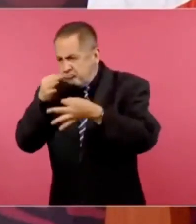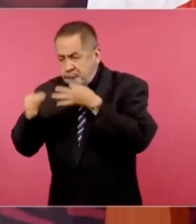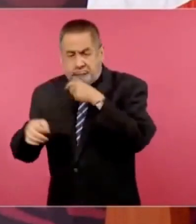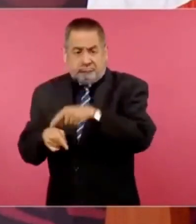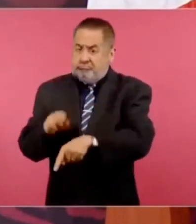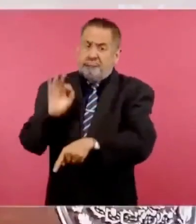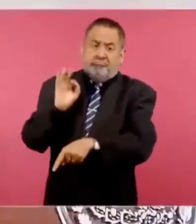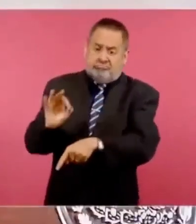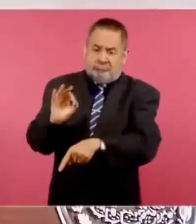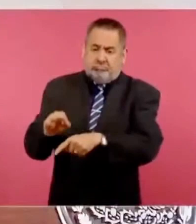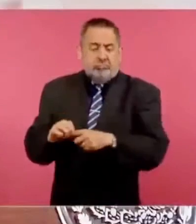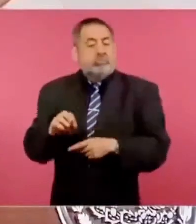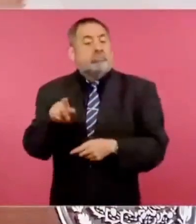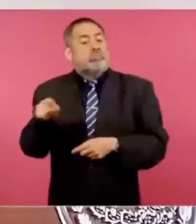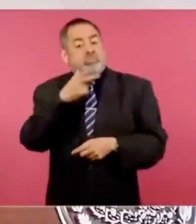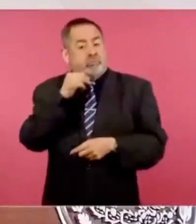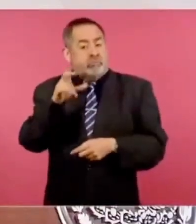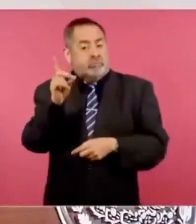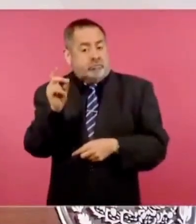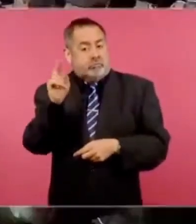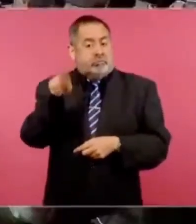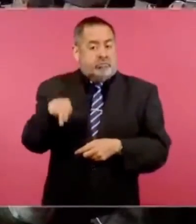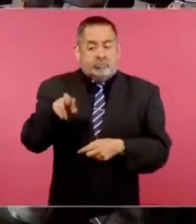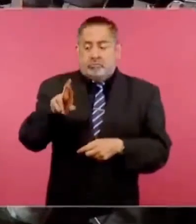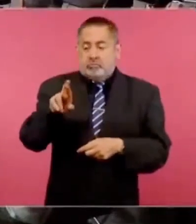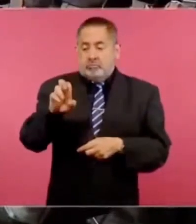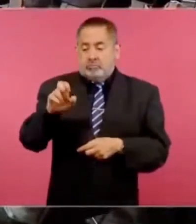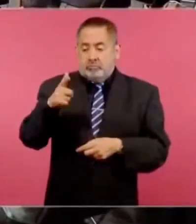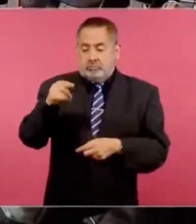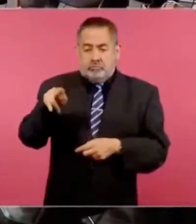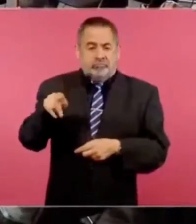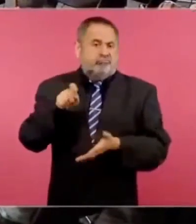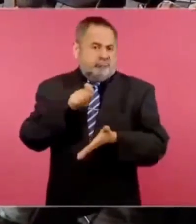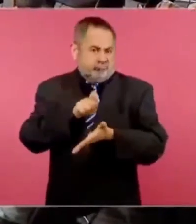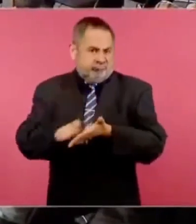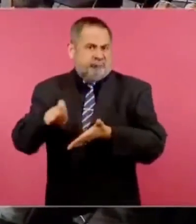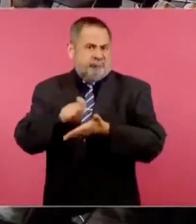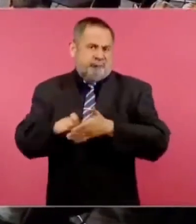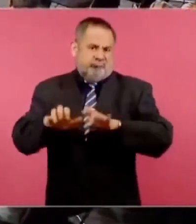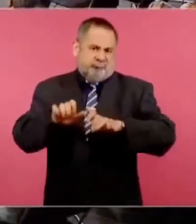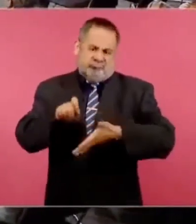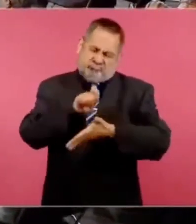Don Regino escribía bien.